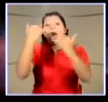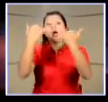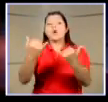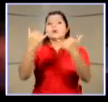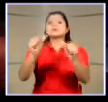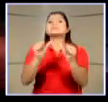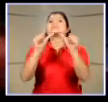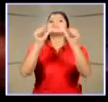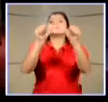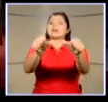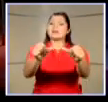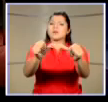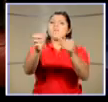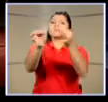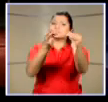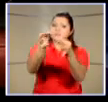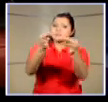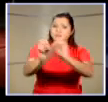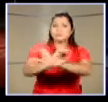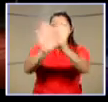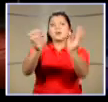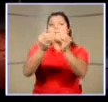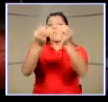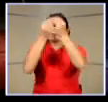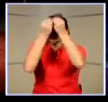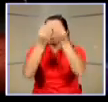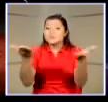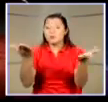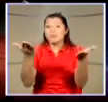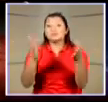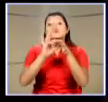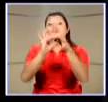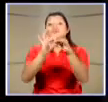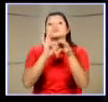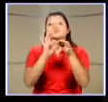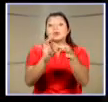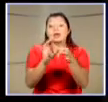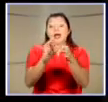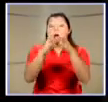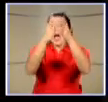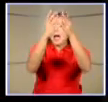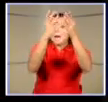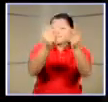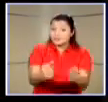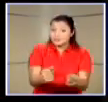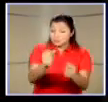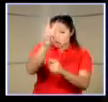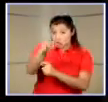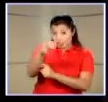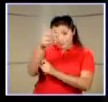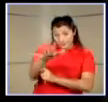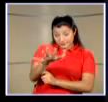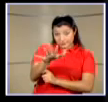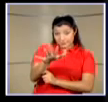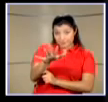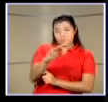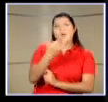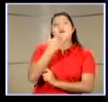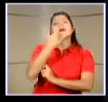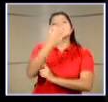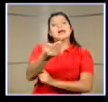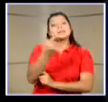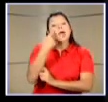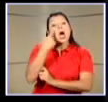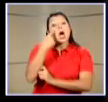Seguiremos dándole, por supuesto, más información respecto al presupuesto 2015. Gracias